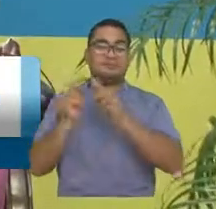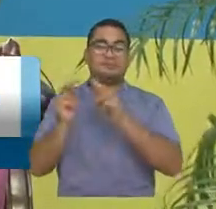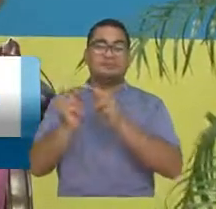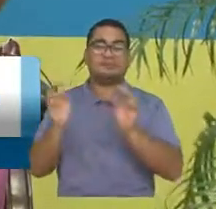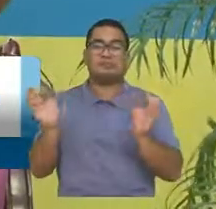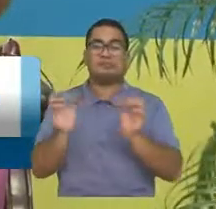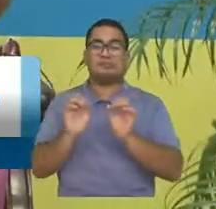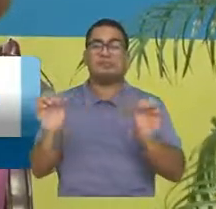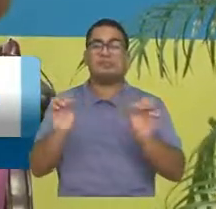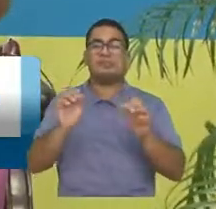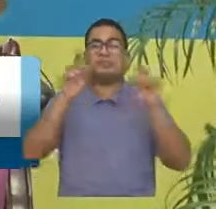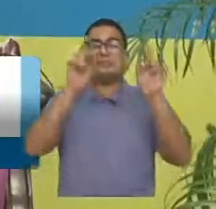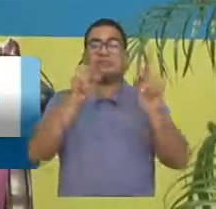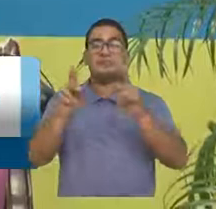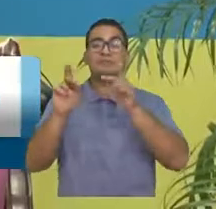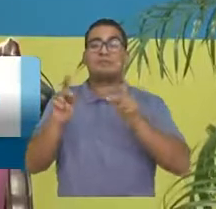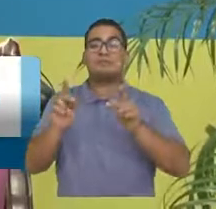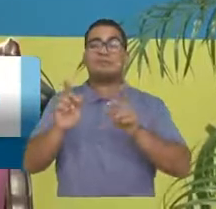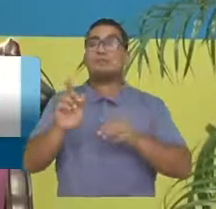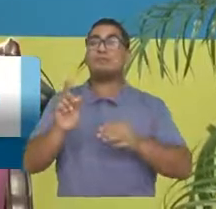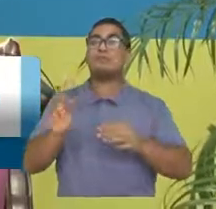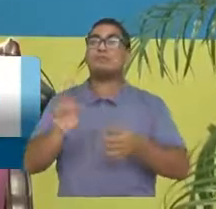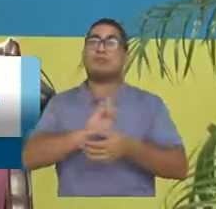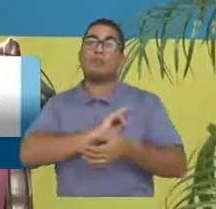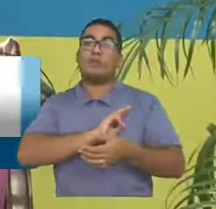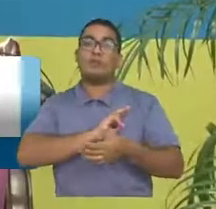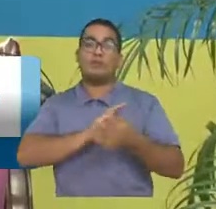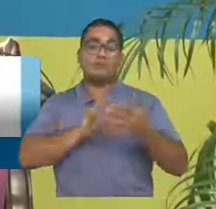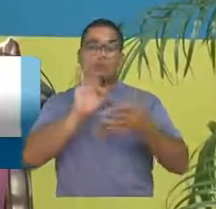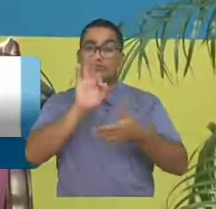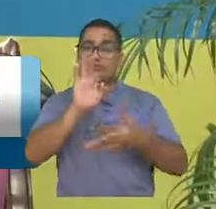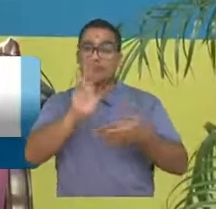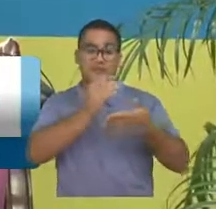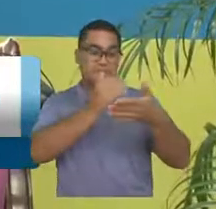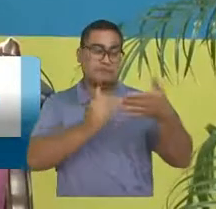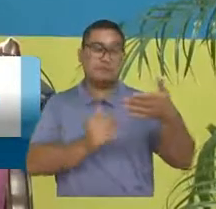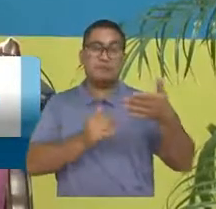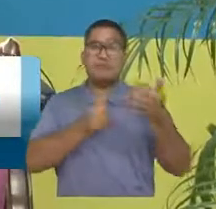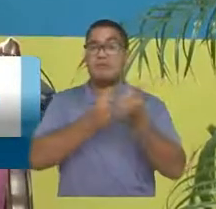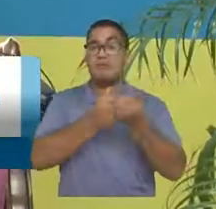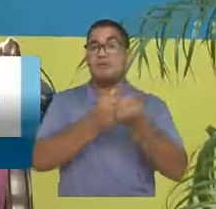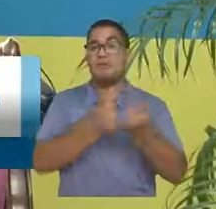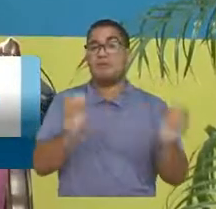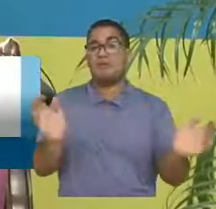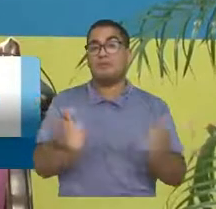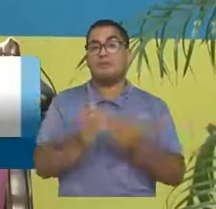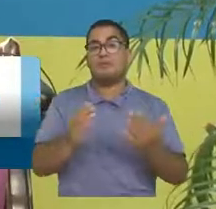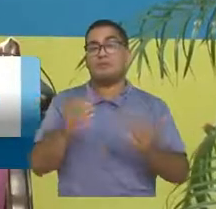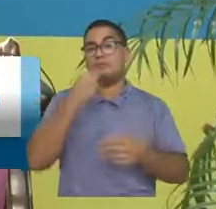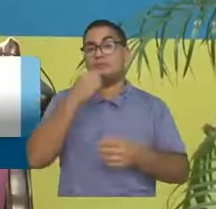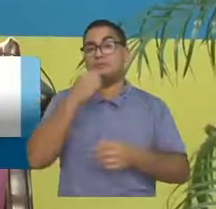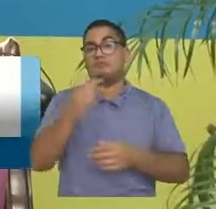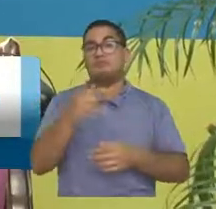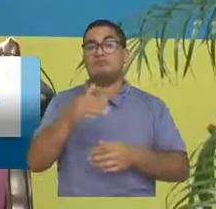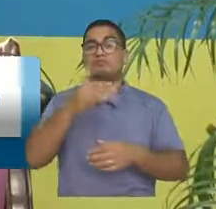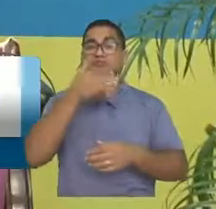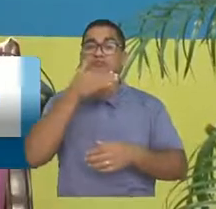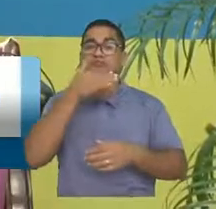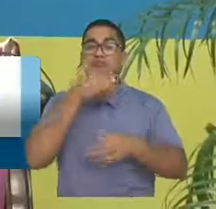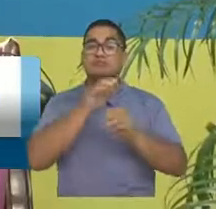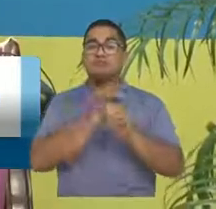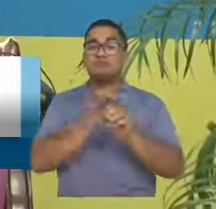no tiene red social no tiene red de apoyo. Y entonces, ahorita que estamos un poquito con lo del